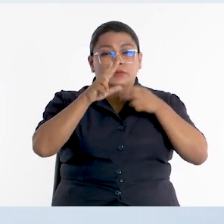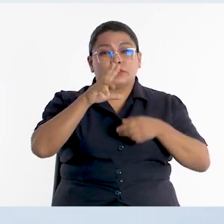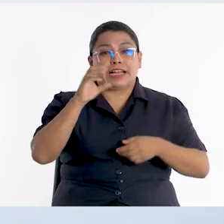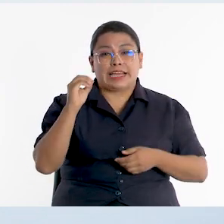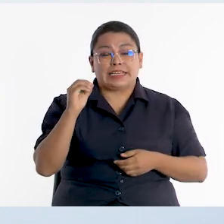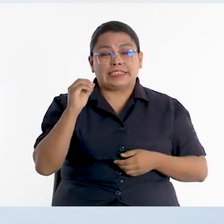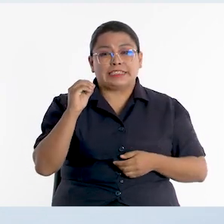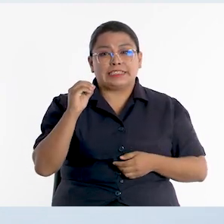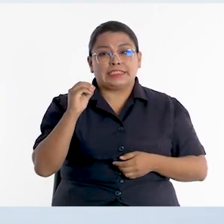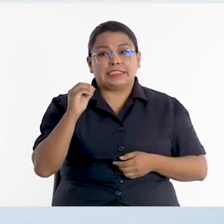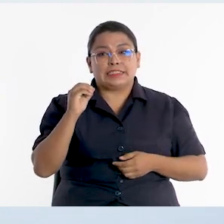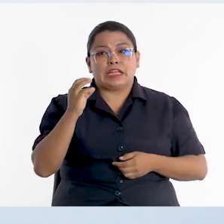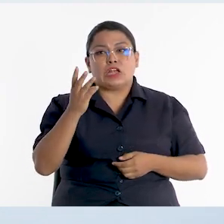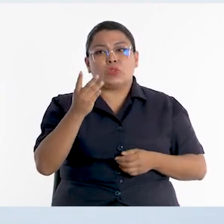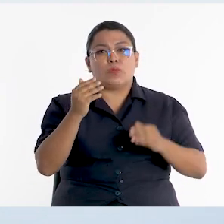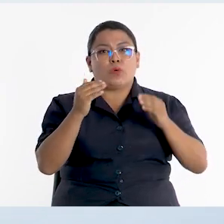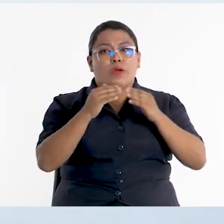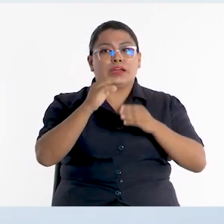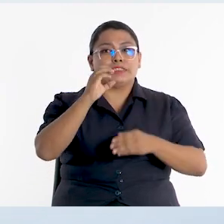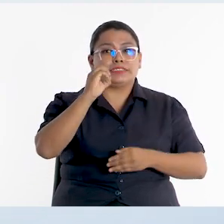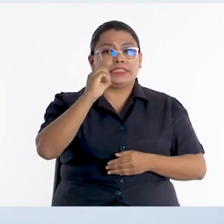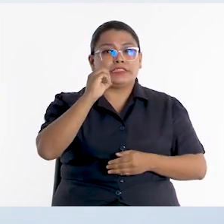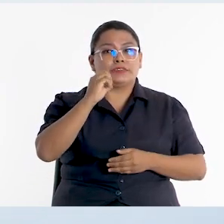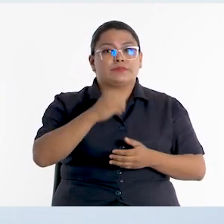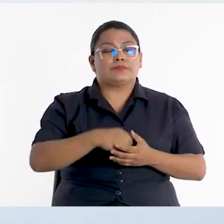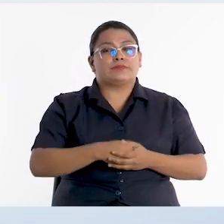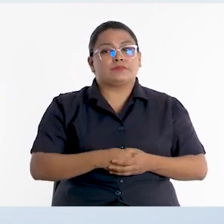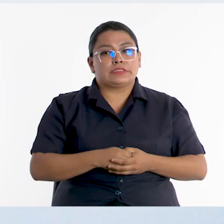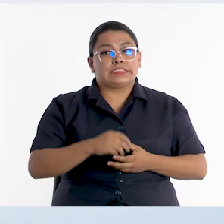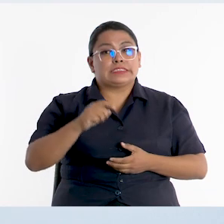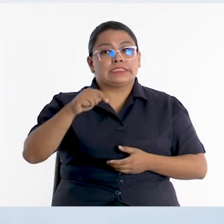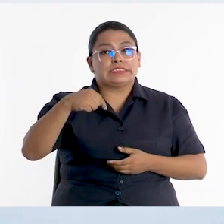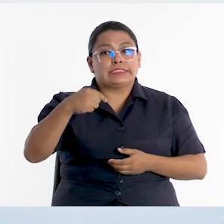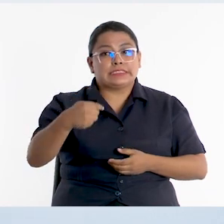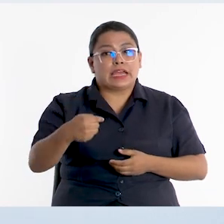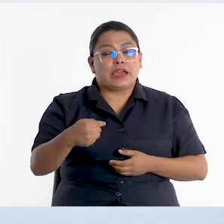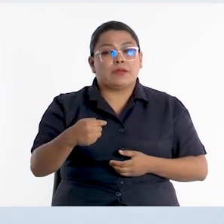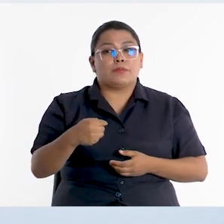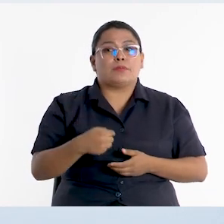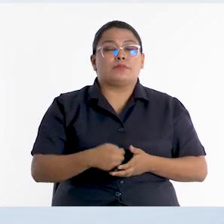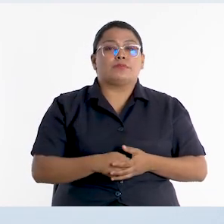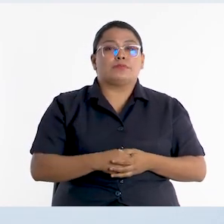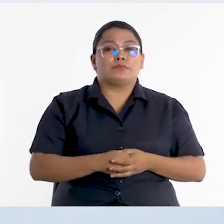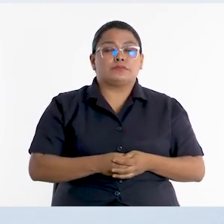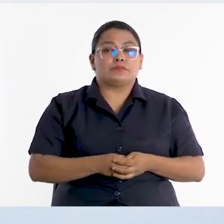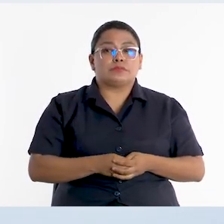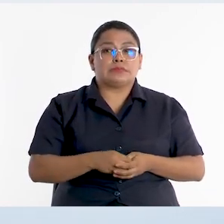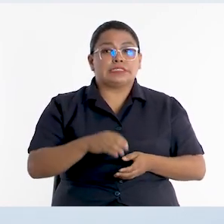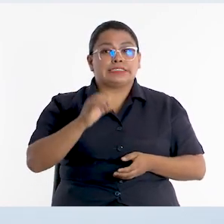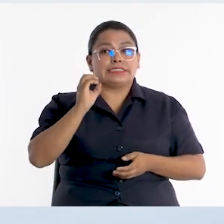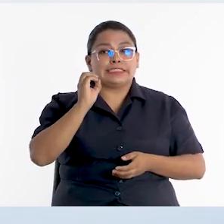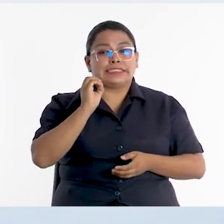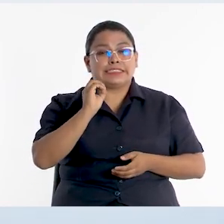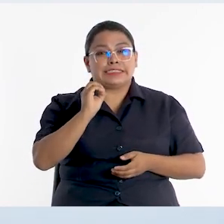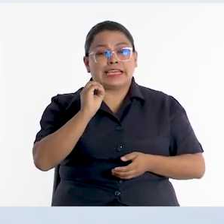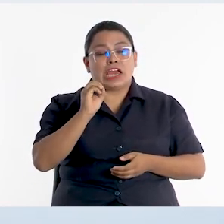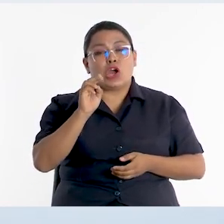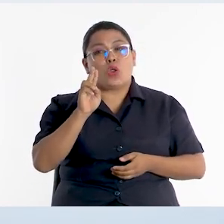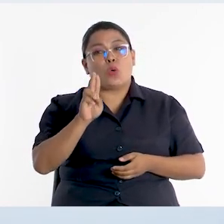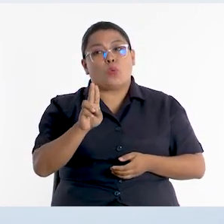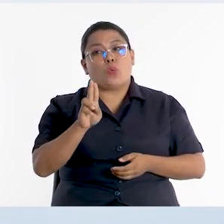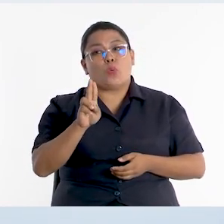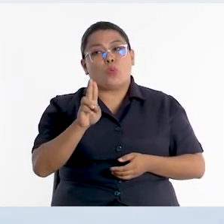Observemos que 30 tiene una cifra igual a 0 y siempre debemos colocarla 0 en